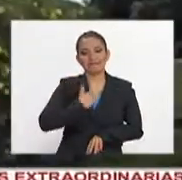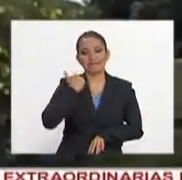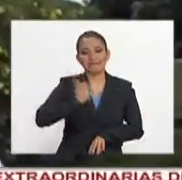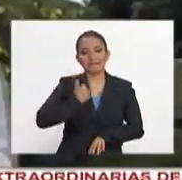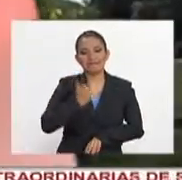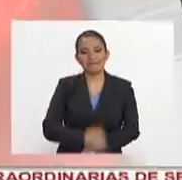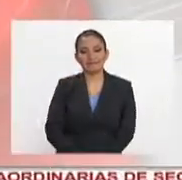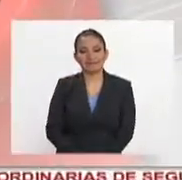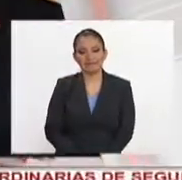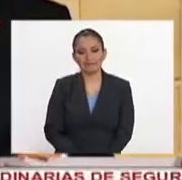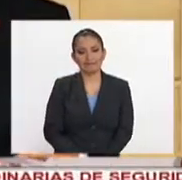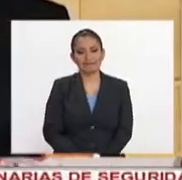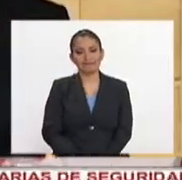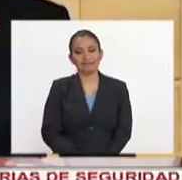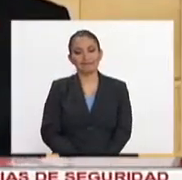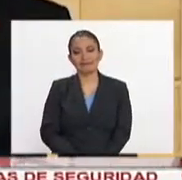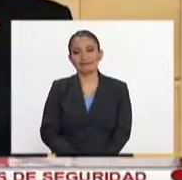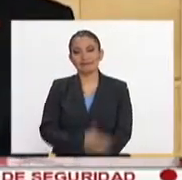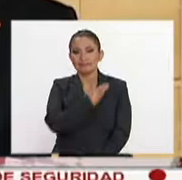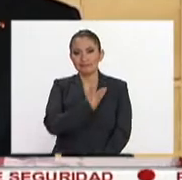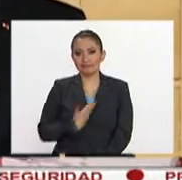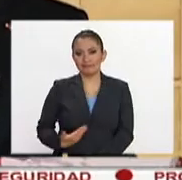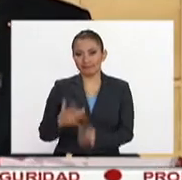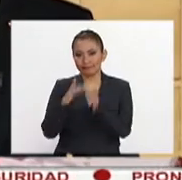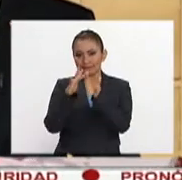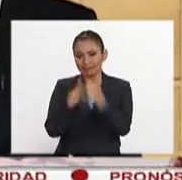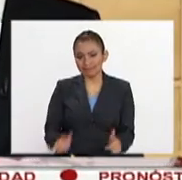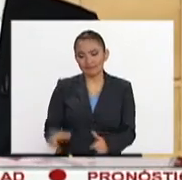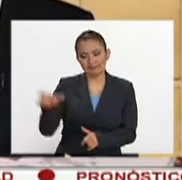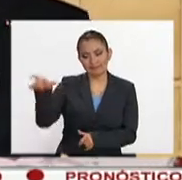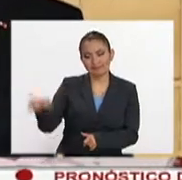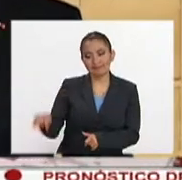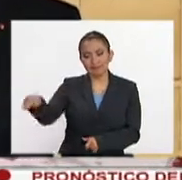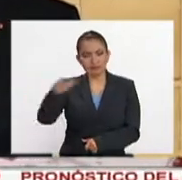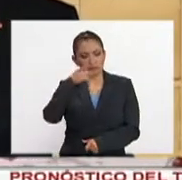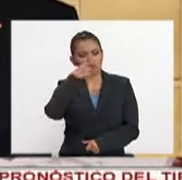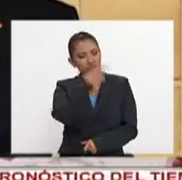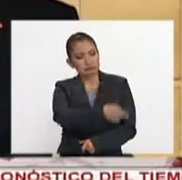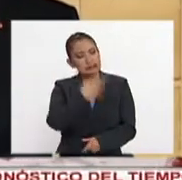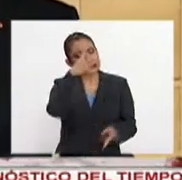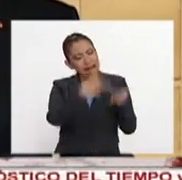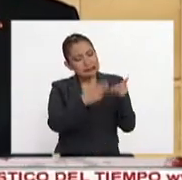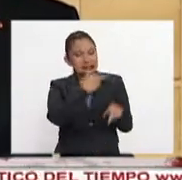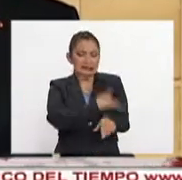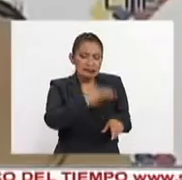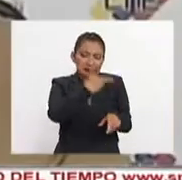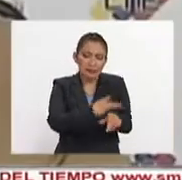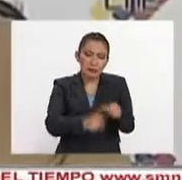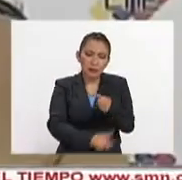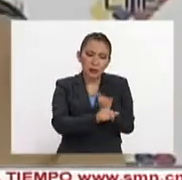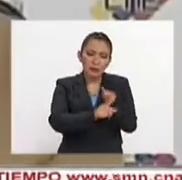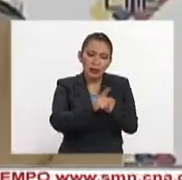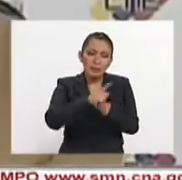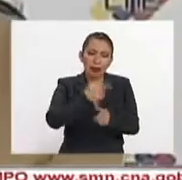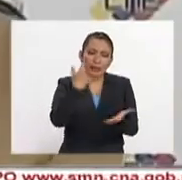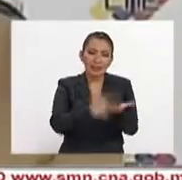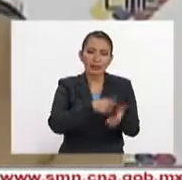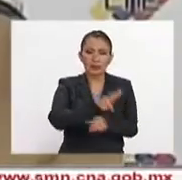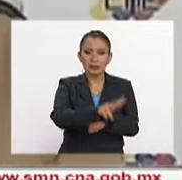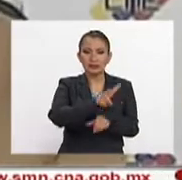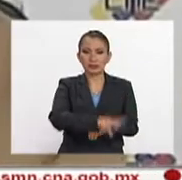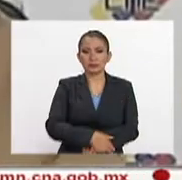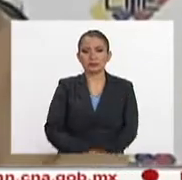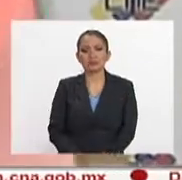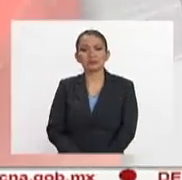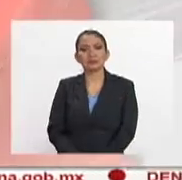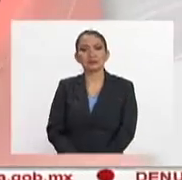ilícito. El presidente de Francia, Emmanuel Macron, afirmó que el diálogo es la solución para mediar la crisis en Venezuela.